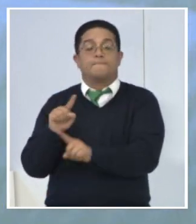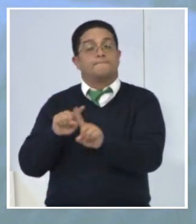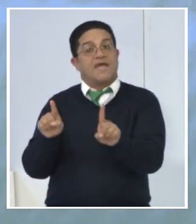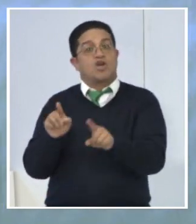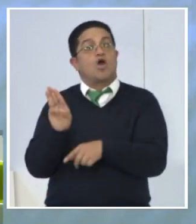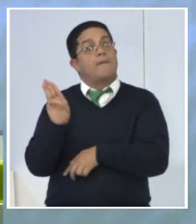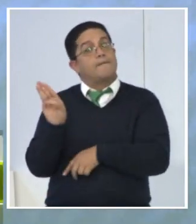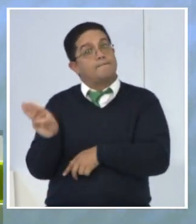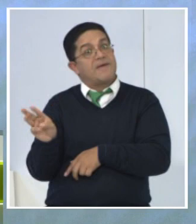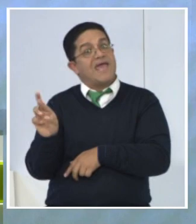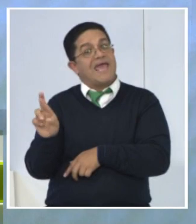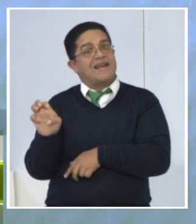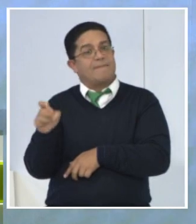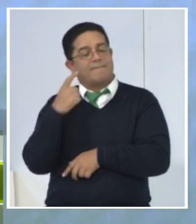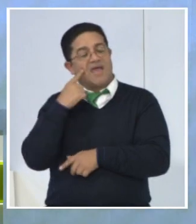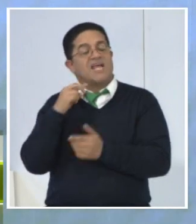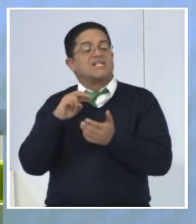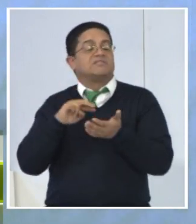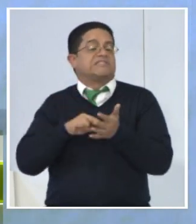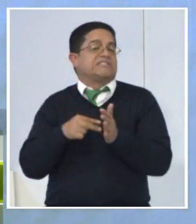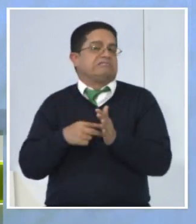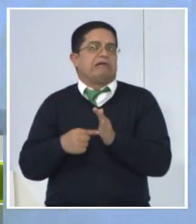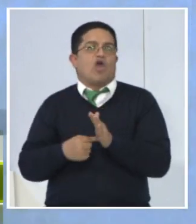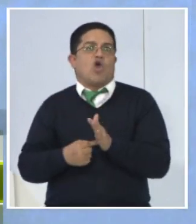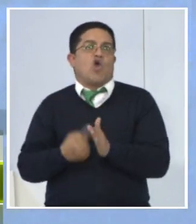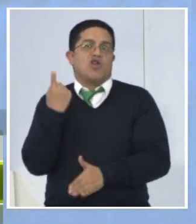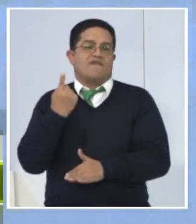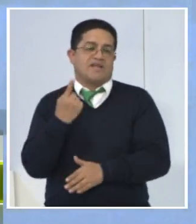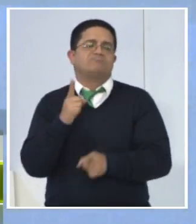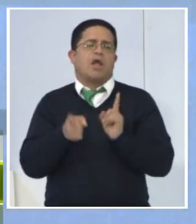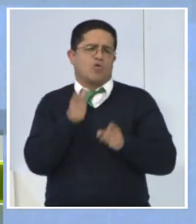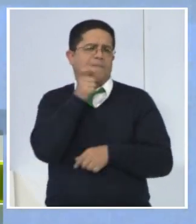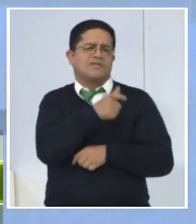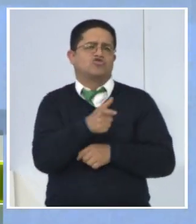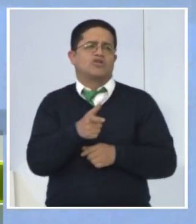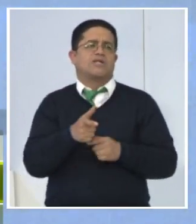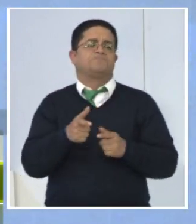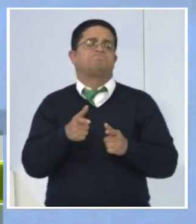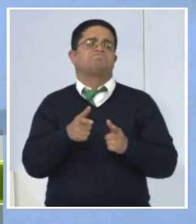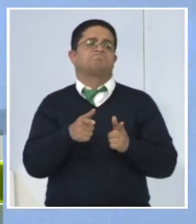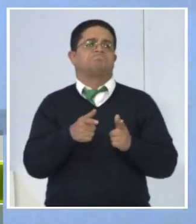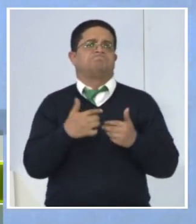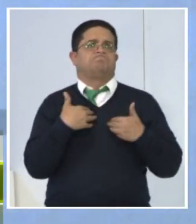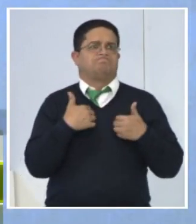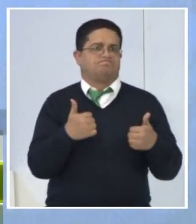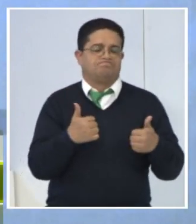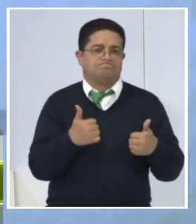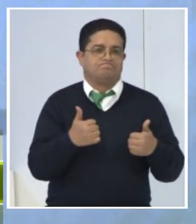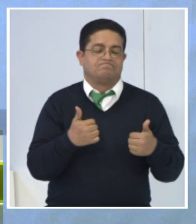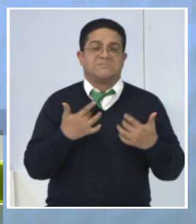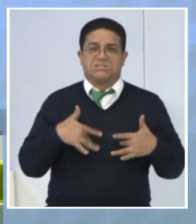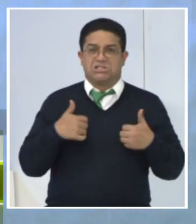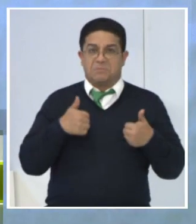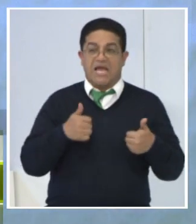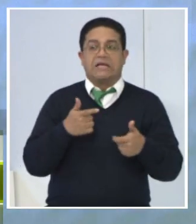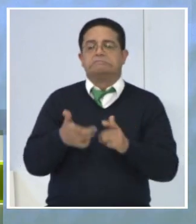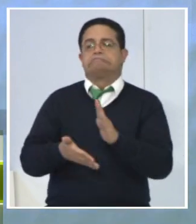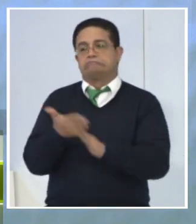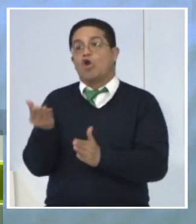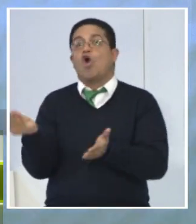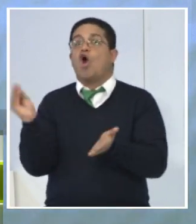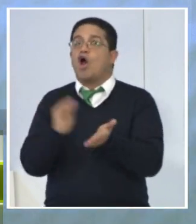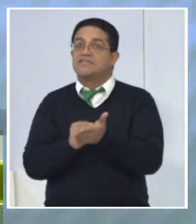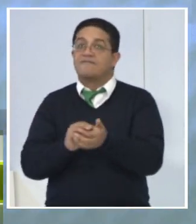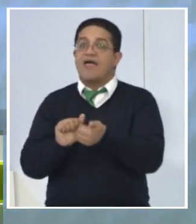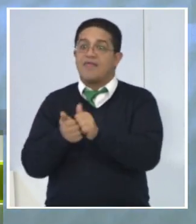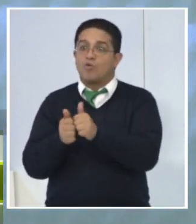una terapia definitiva. Hay veces que el paciente mejora, se va a realizar sus actividades diarias o deportivas y puede volver